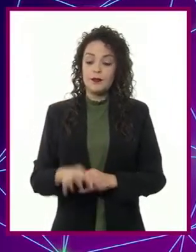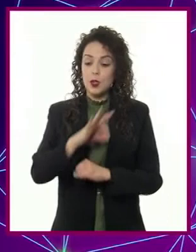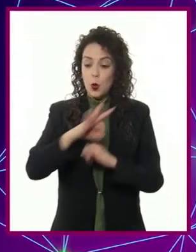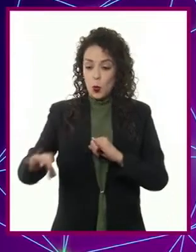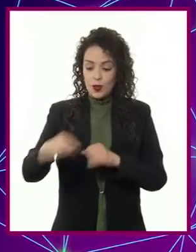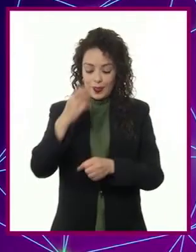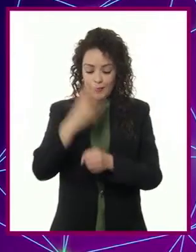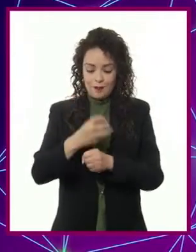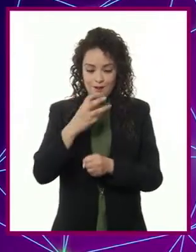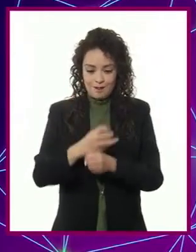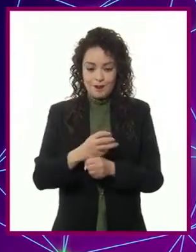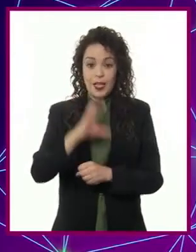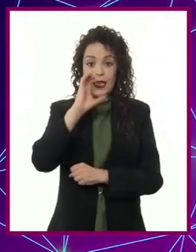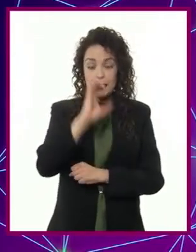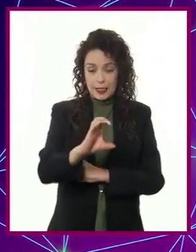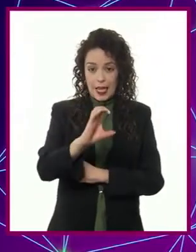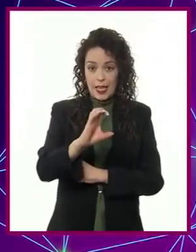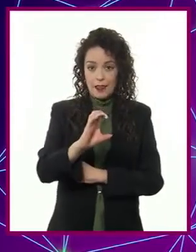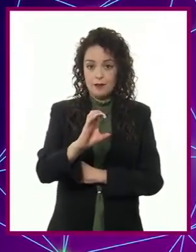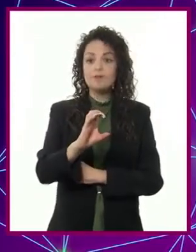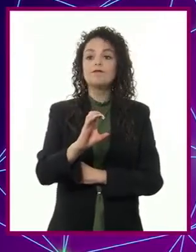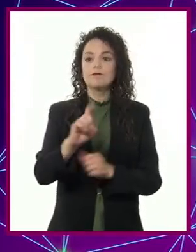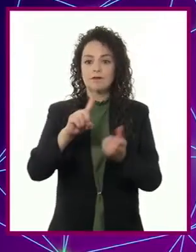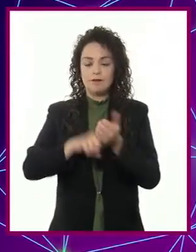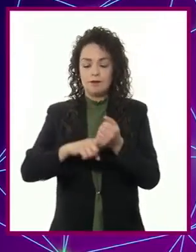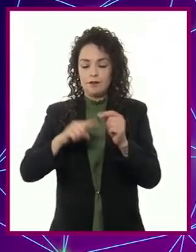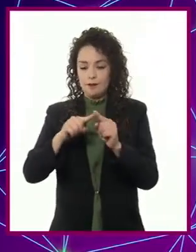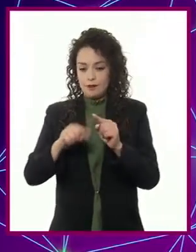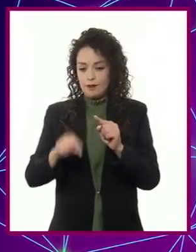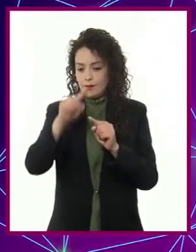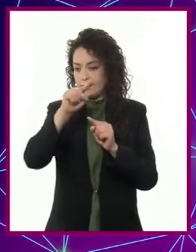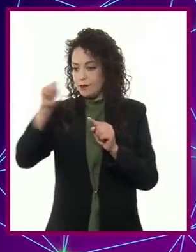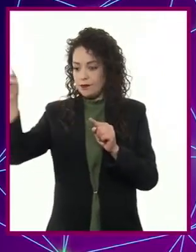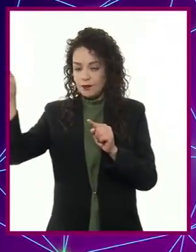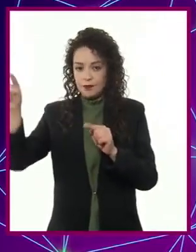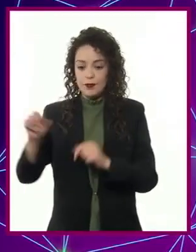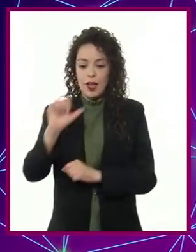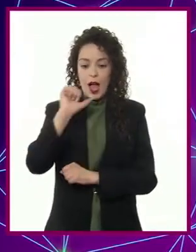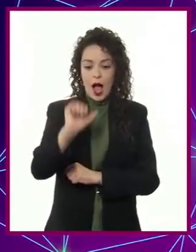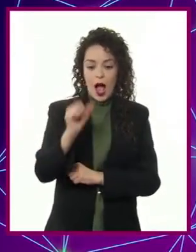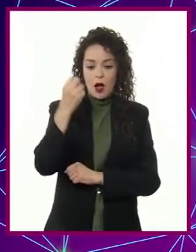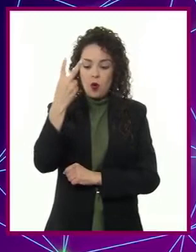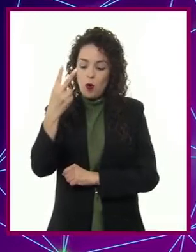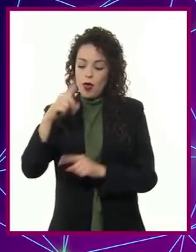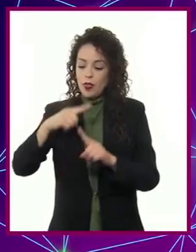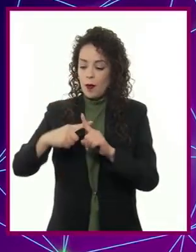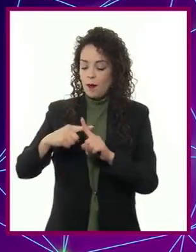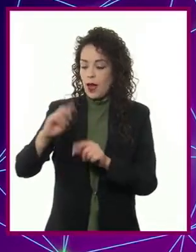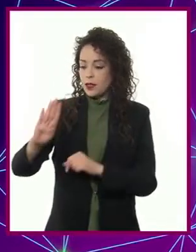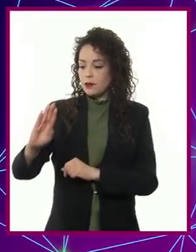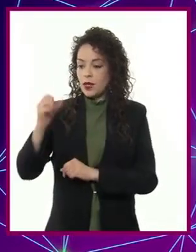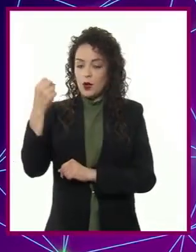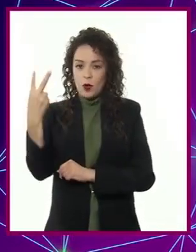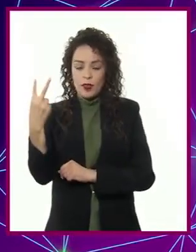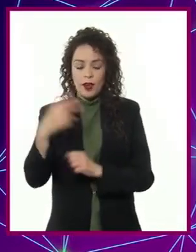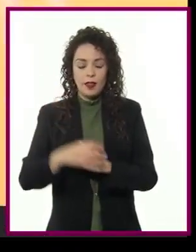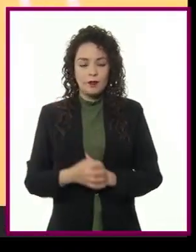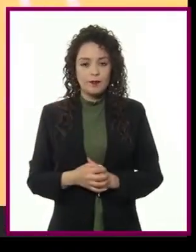tercera es C igual a raíz cuadrada de A al cuadrado más B al